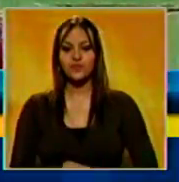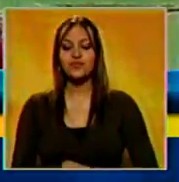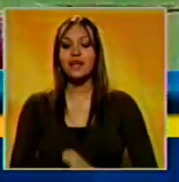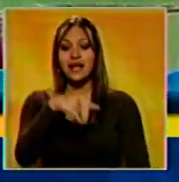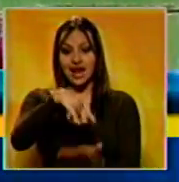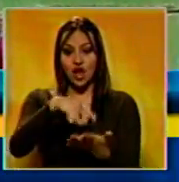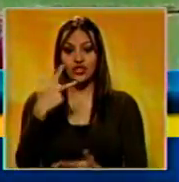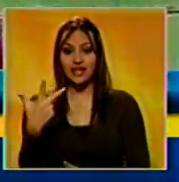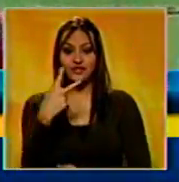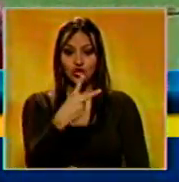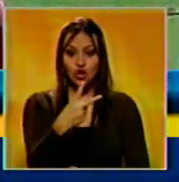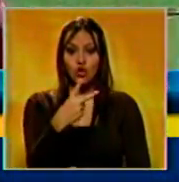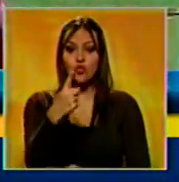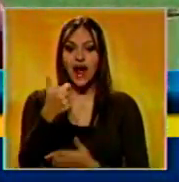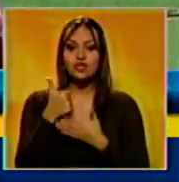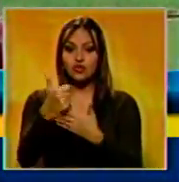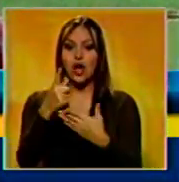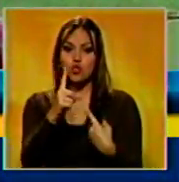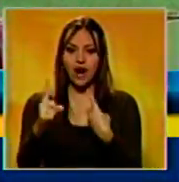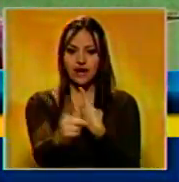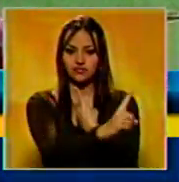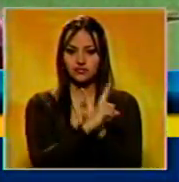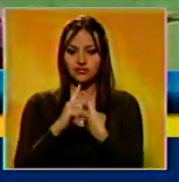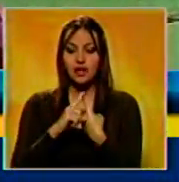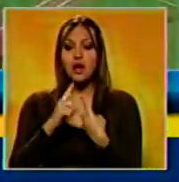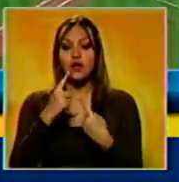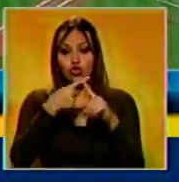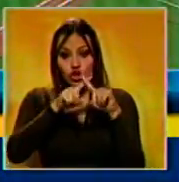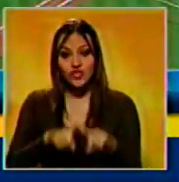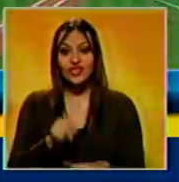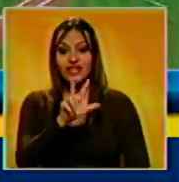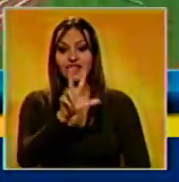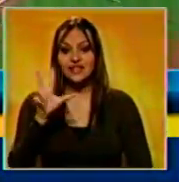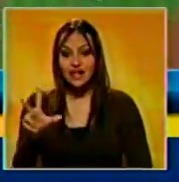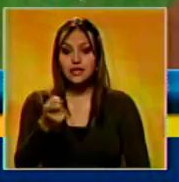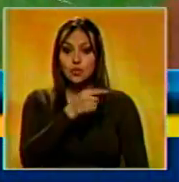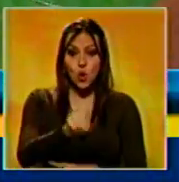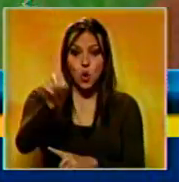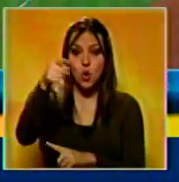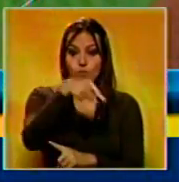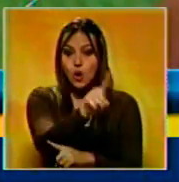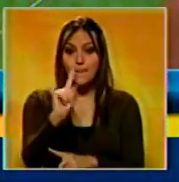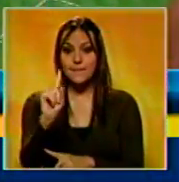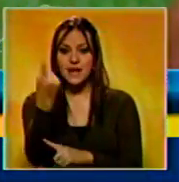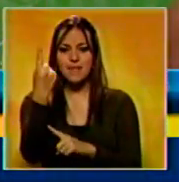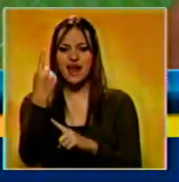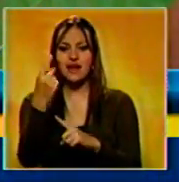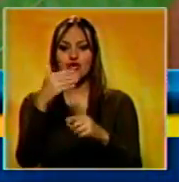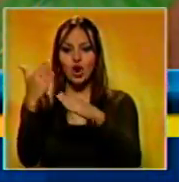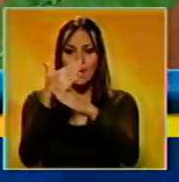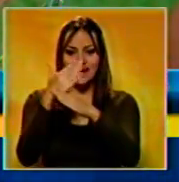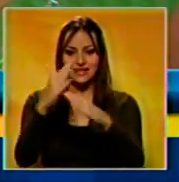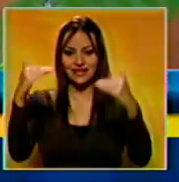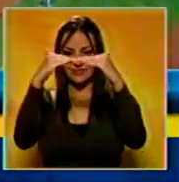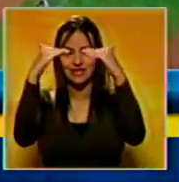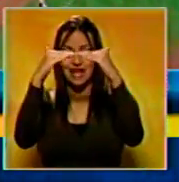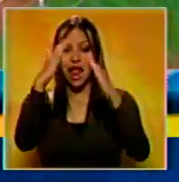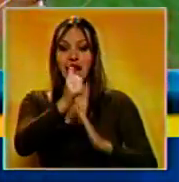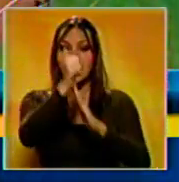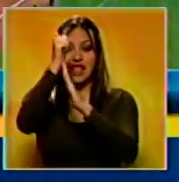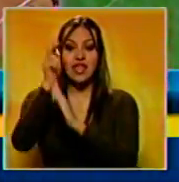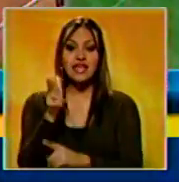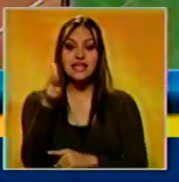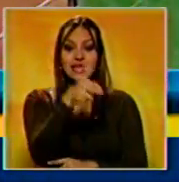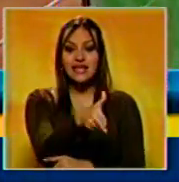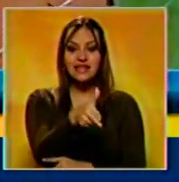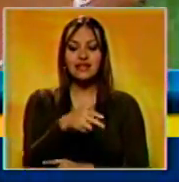se fue 3-2 con impulsada y anotada. Acumula ya 33 imparables en la temporada y comparte el primer lugar de este liderato de hits del